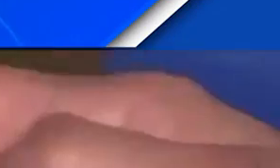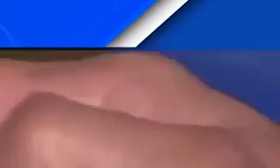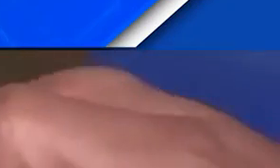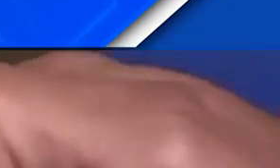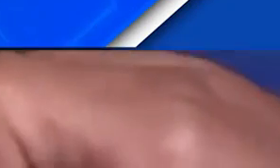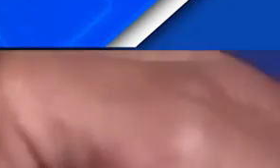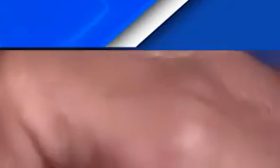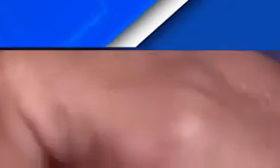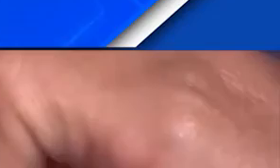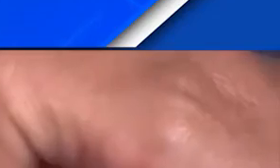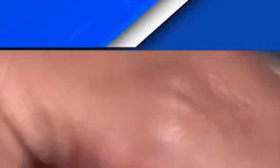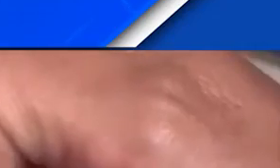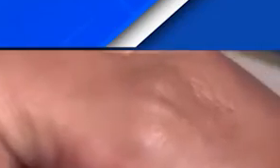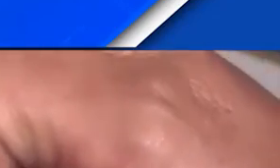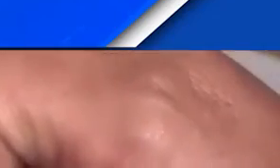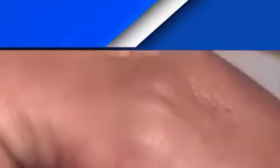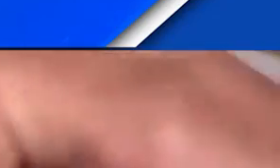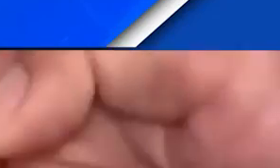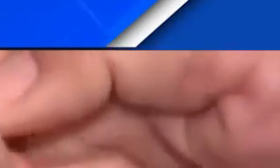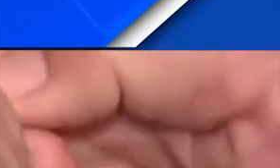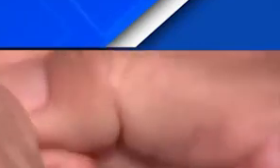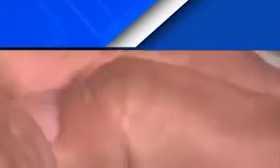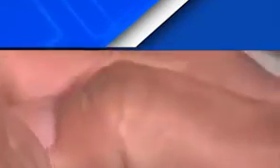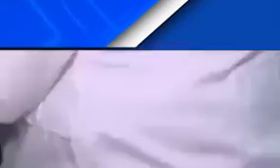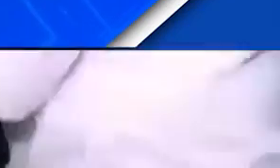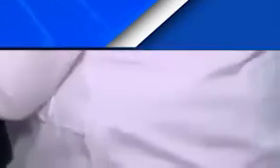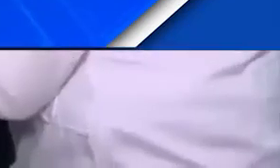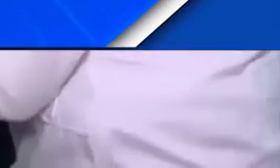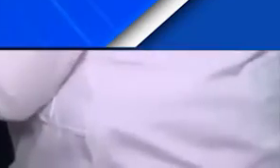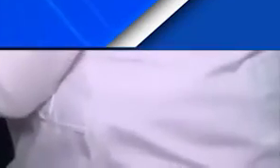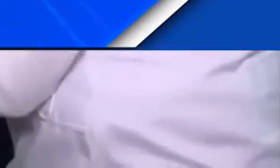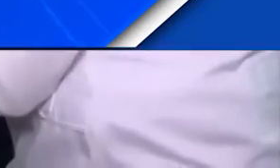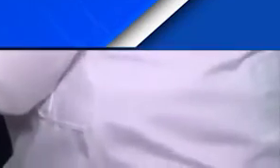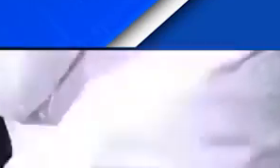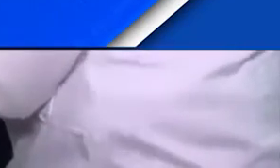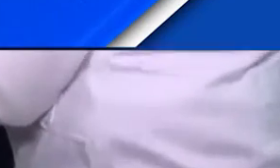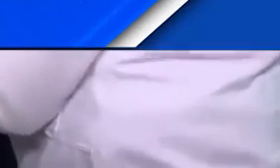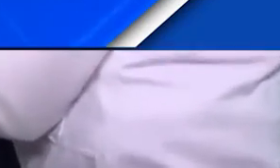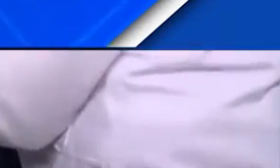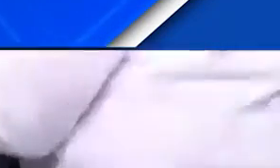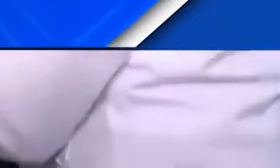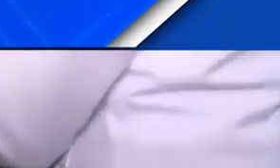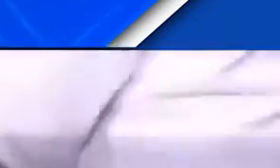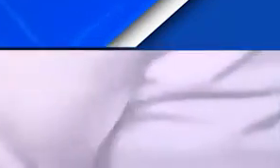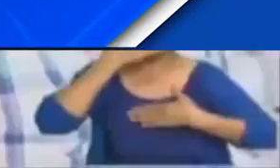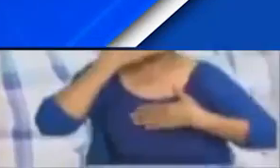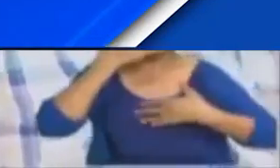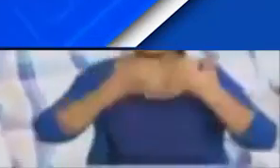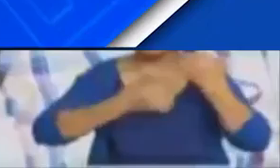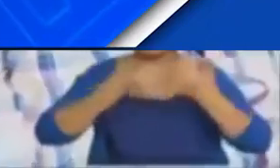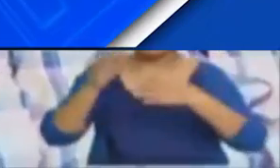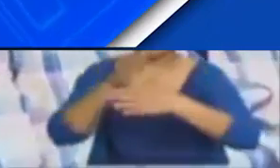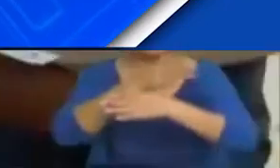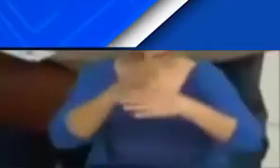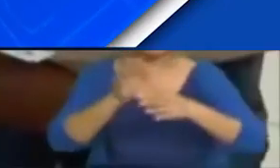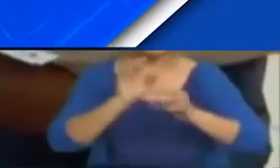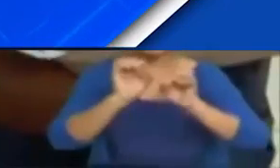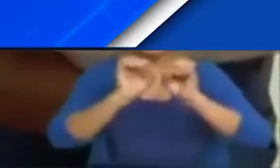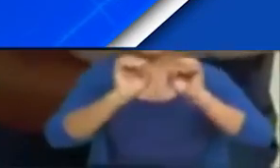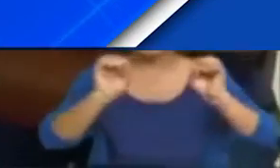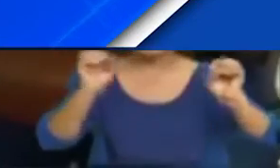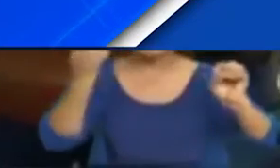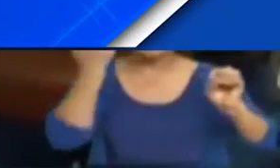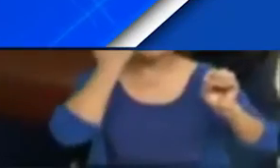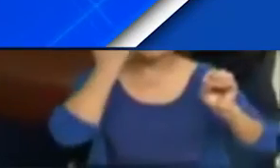el 70% de la población total inmunizada de 2 años en adelante. Estamos, aquí están los